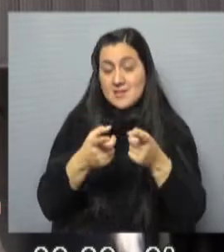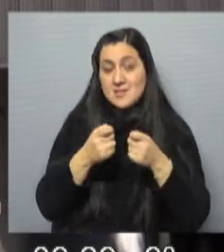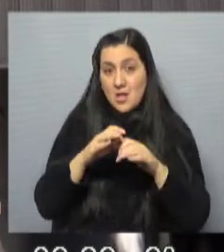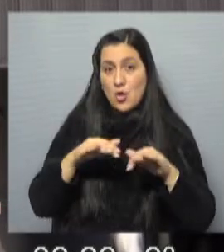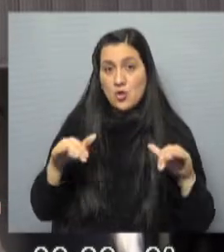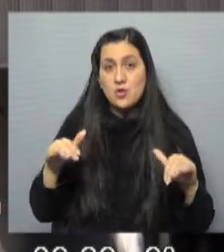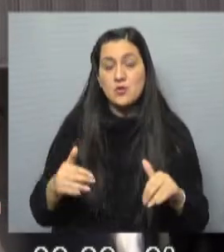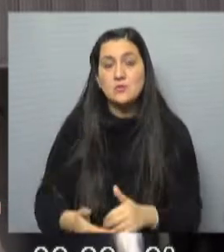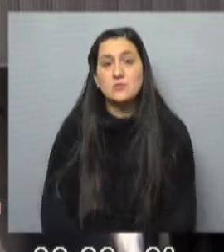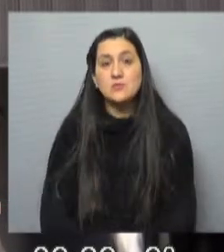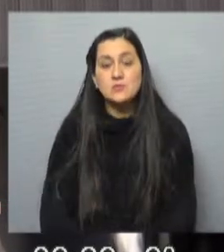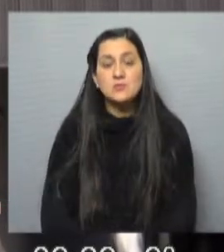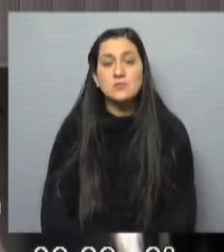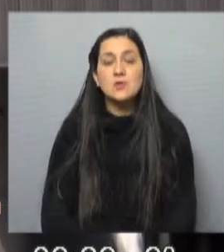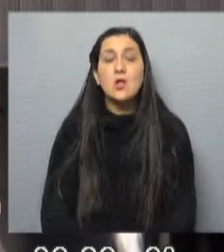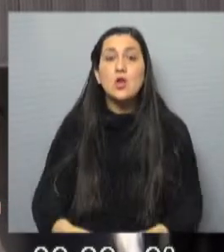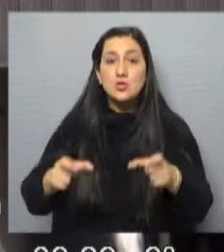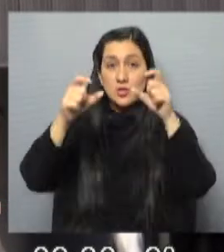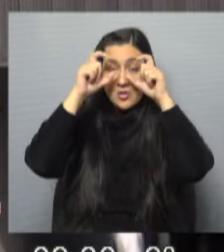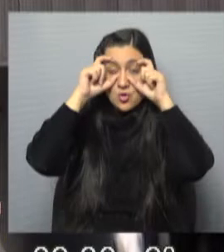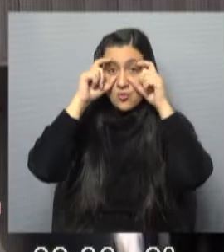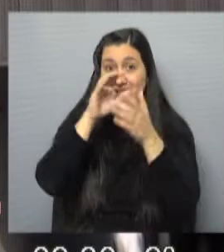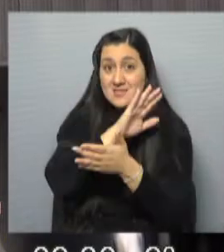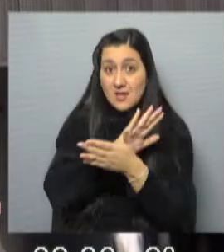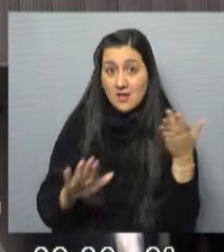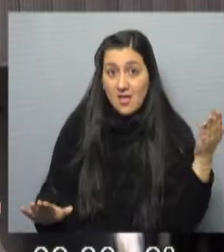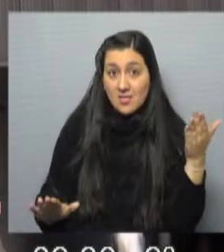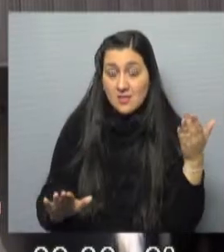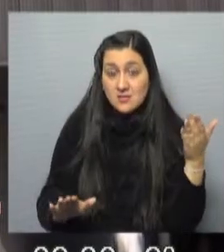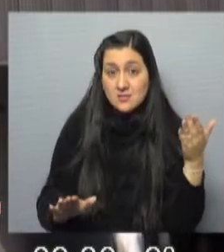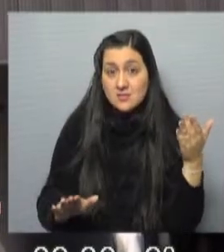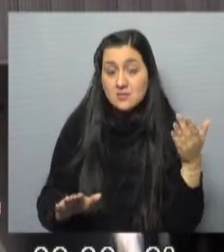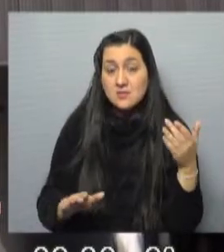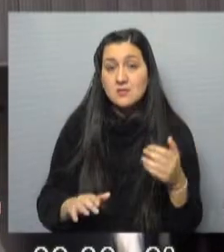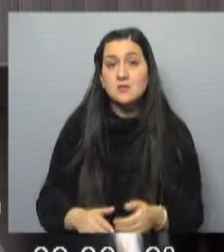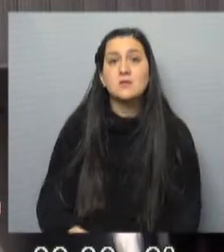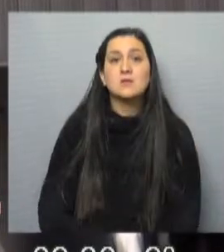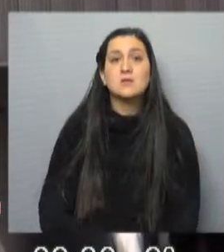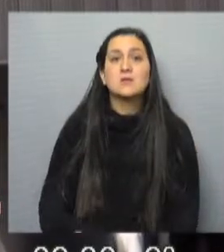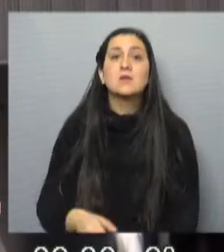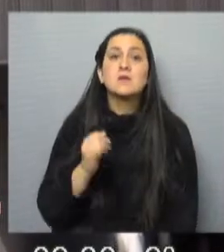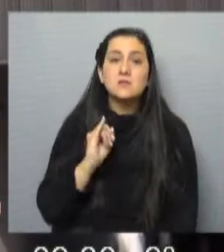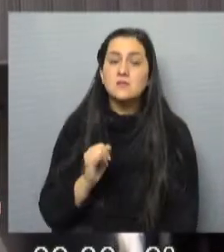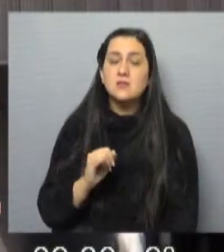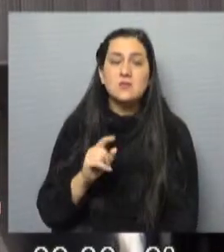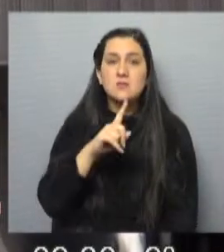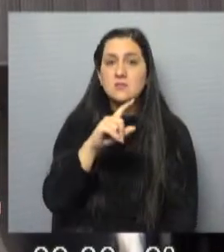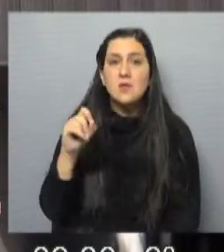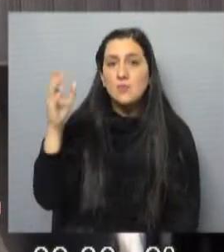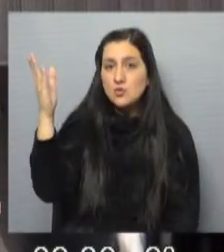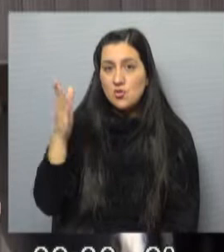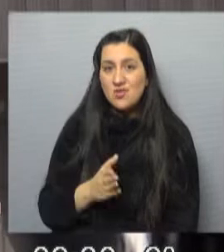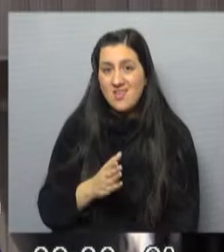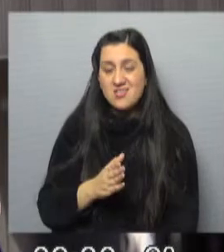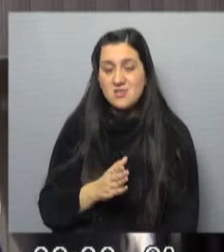este caso. ¿Los anteojos van a ser sin costo en principio para los usuarios? Totalmente gratuitos para